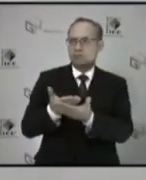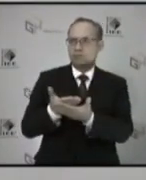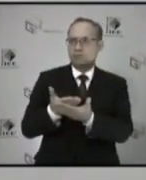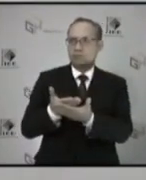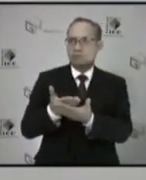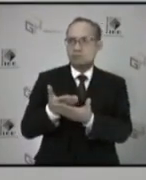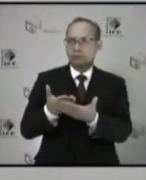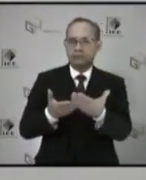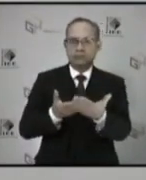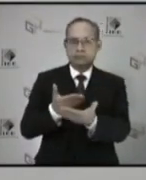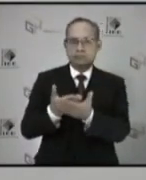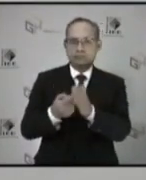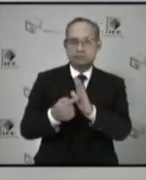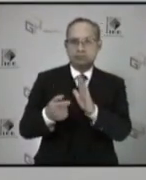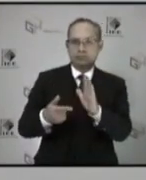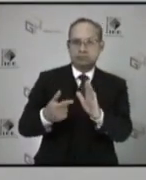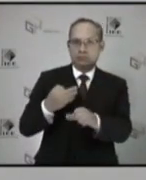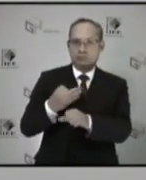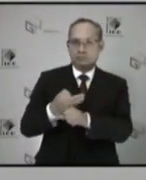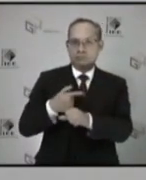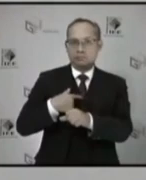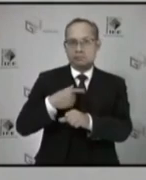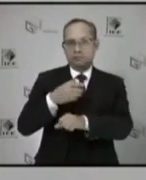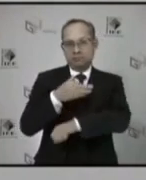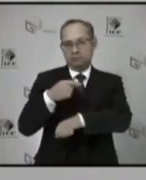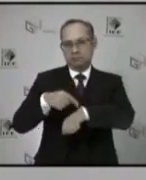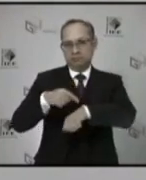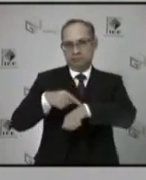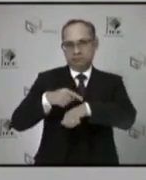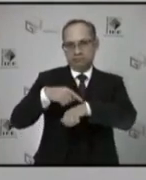diciendo aquí. Se terminó. Gracias. El tiempo. Gracias. Pame. Candidato.